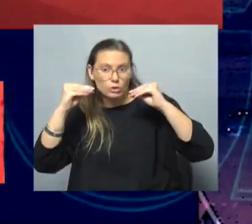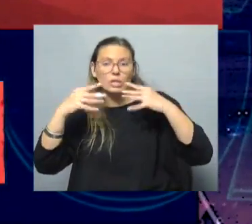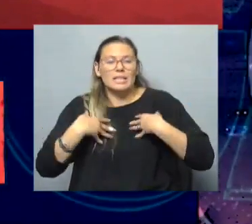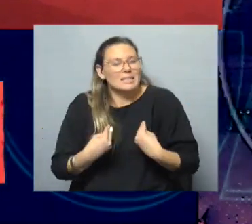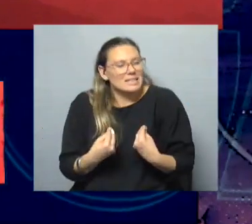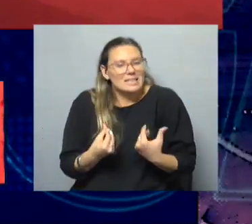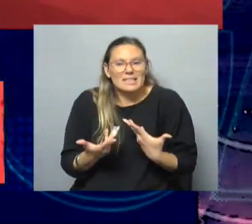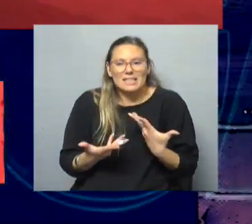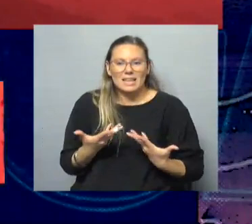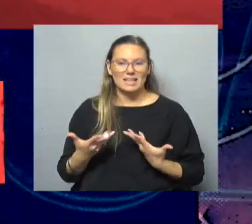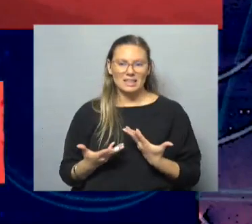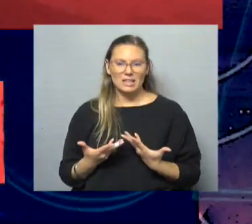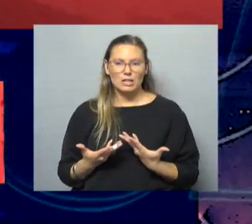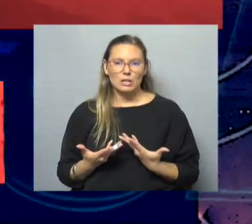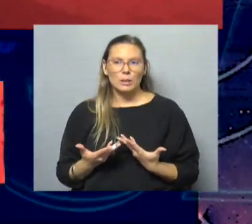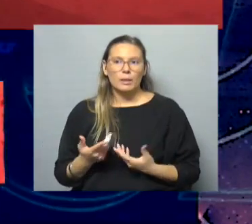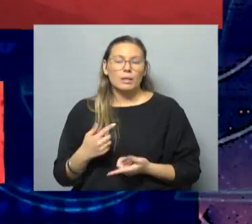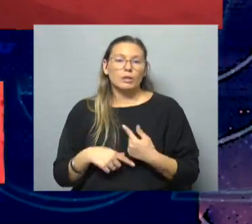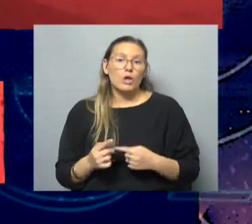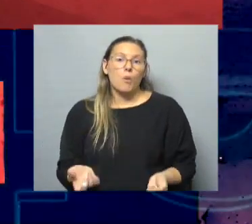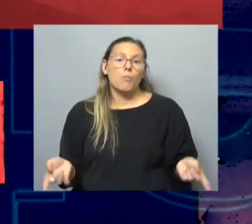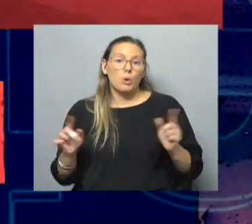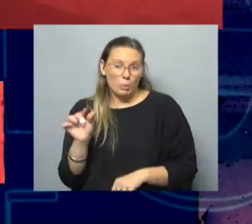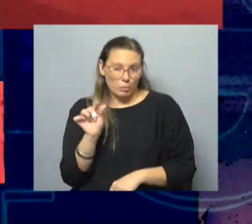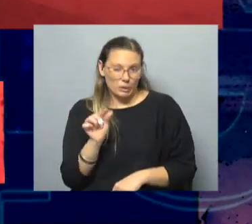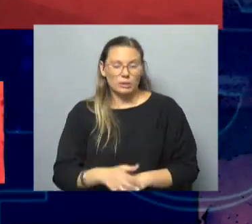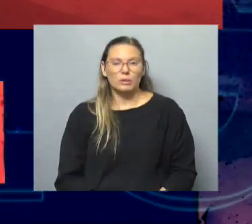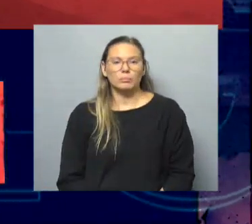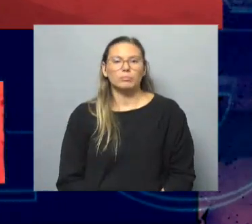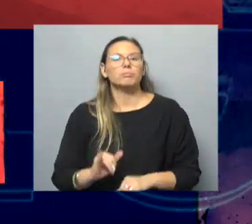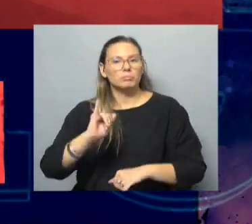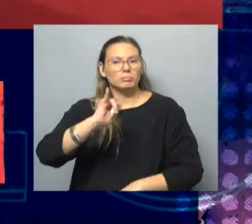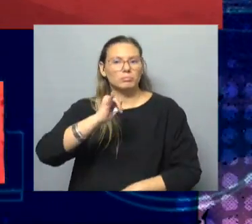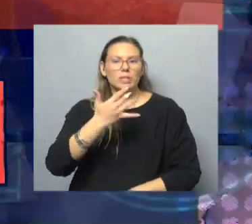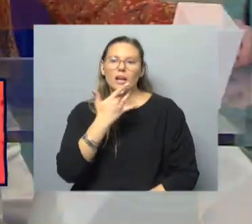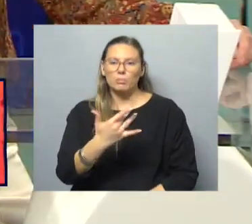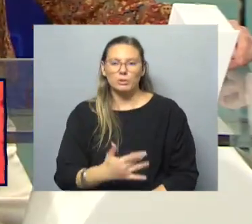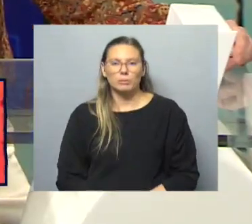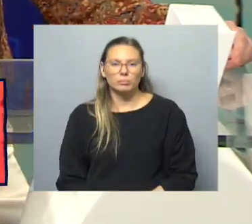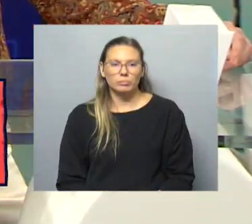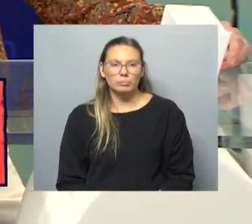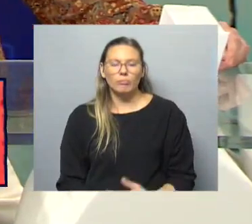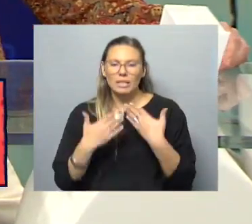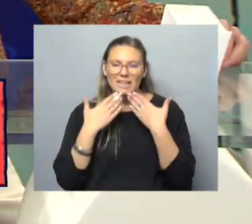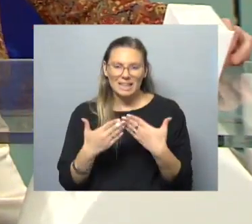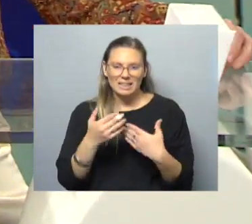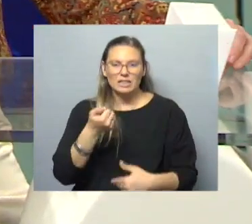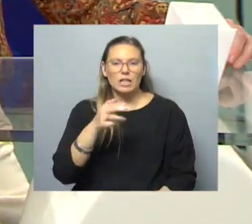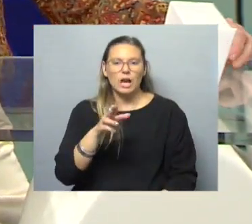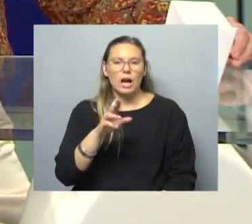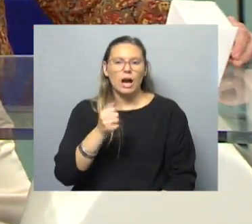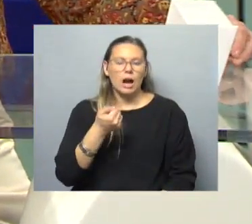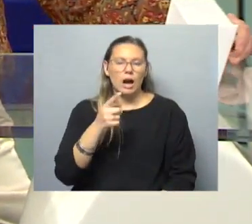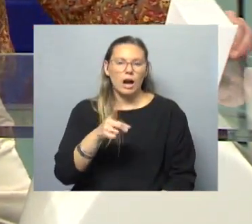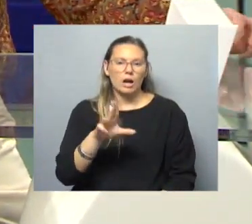están sintiendo. Así que, bueno, volvemos en un ratito. Así será, More. Divino, More. Volvemos. Gracias, Agus, también.